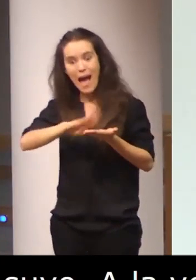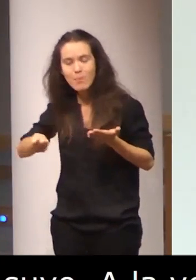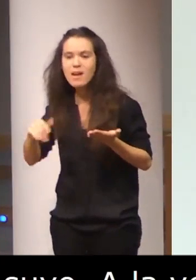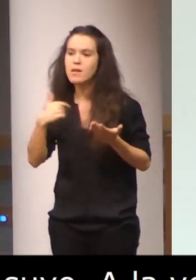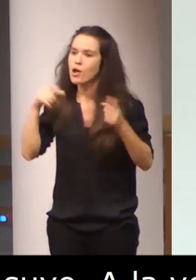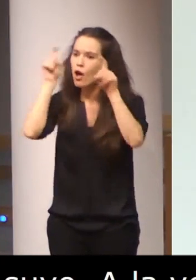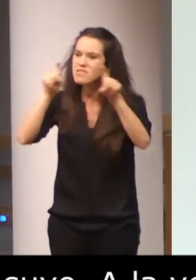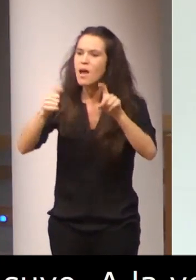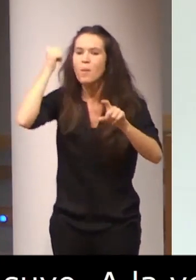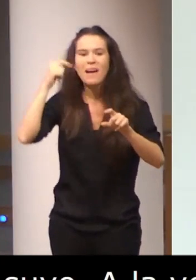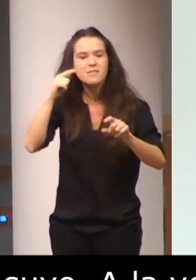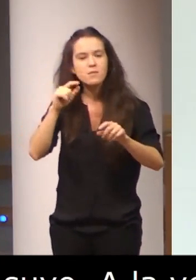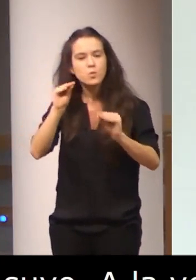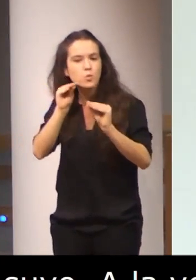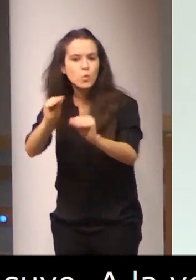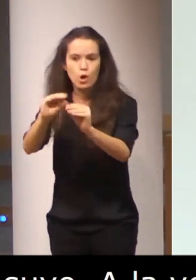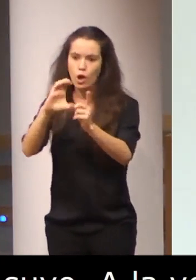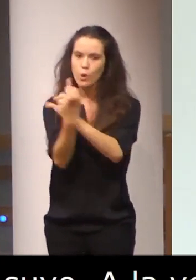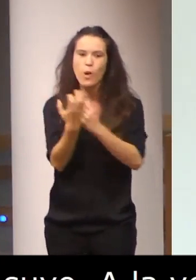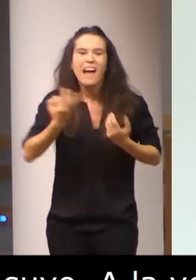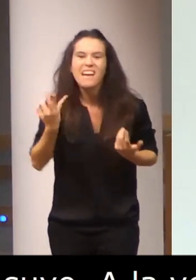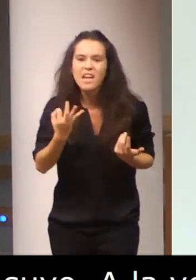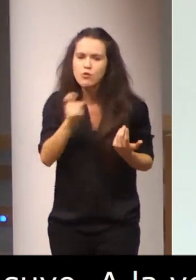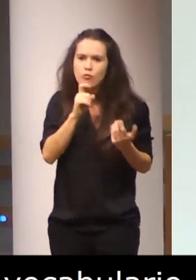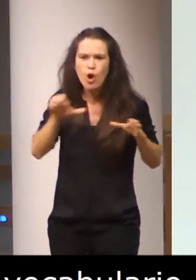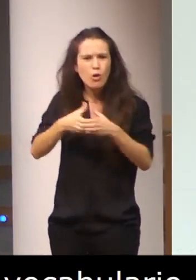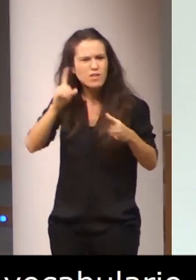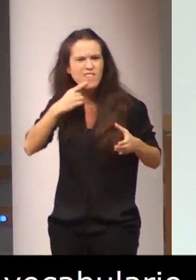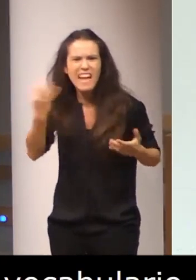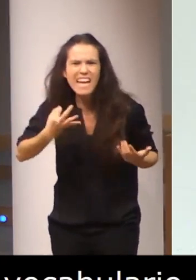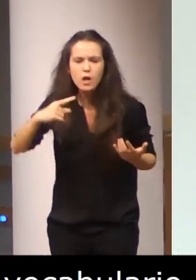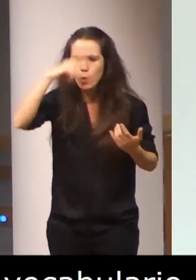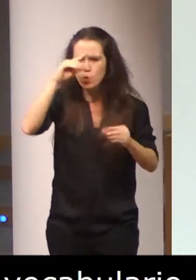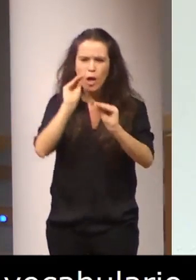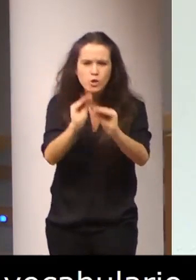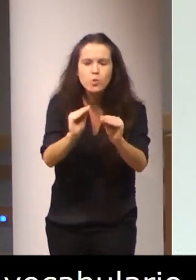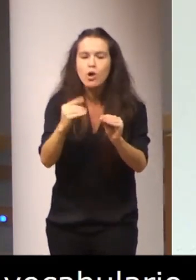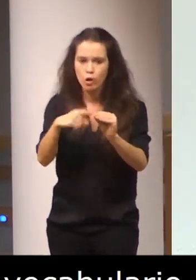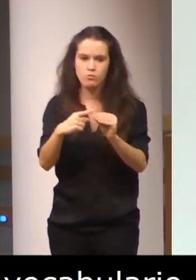enseño aspectos culturales, ¿no? De lo que es la comunidad sorda, la cultura sorda.